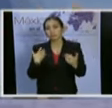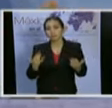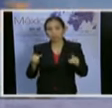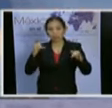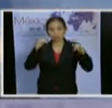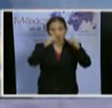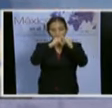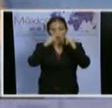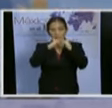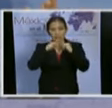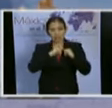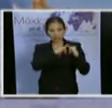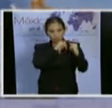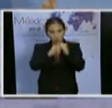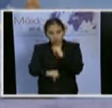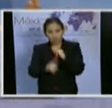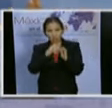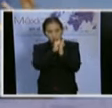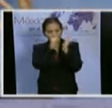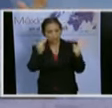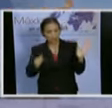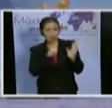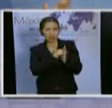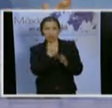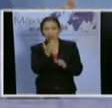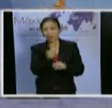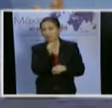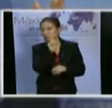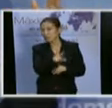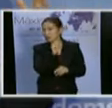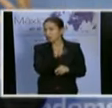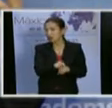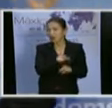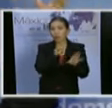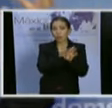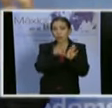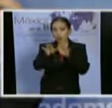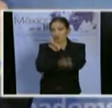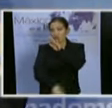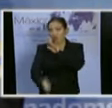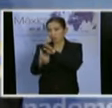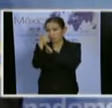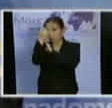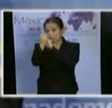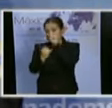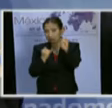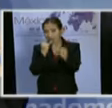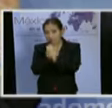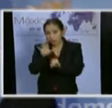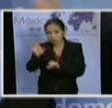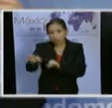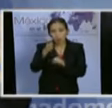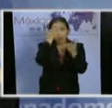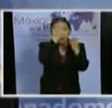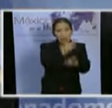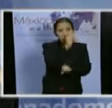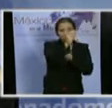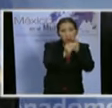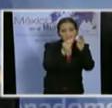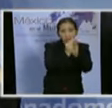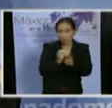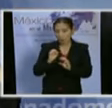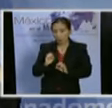Instituciones con agendas tan poco revolucionarias y tan poco antisistema como el Fondo Monetario Internacional, como el Banco